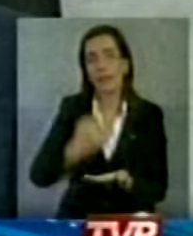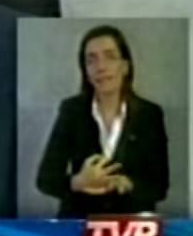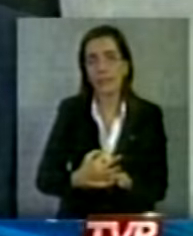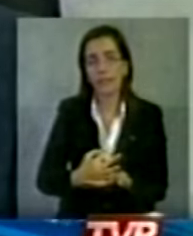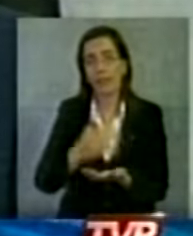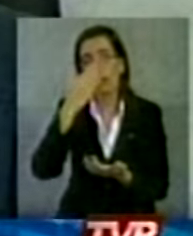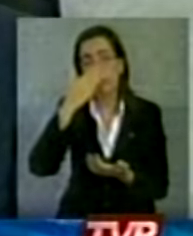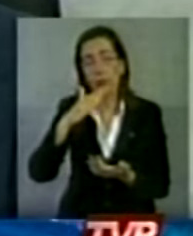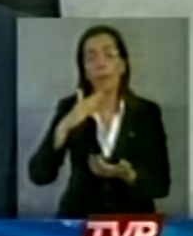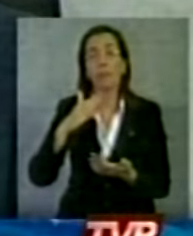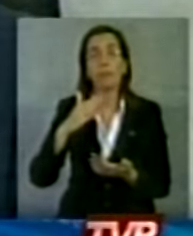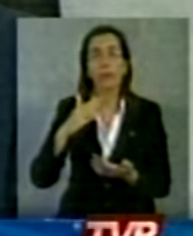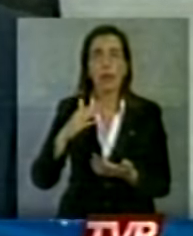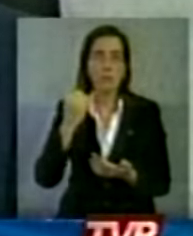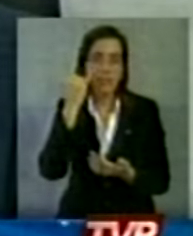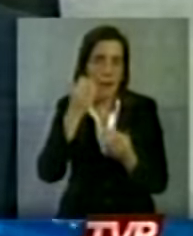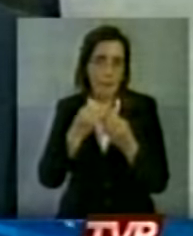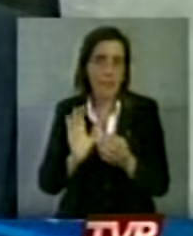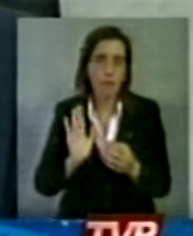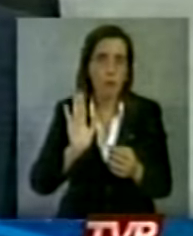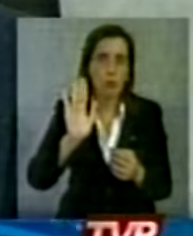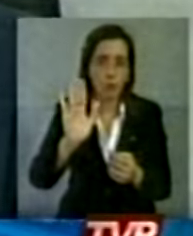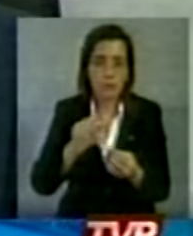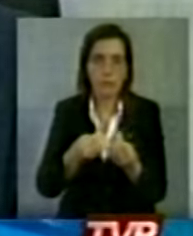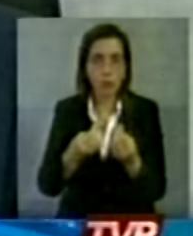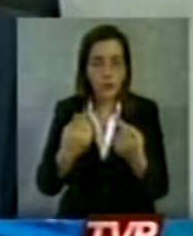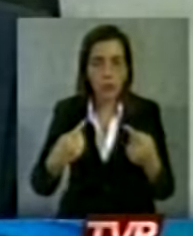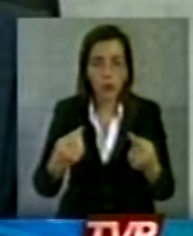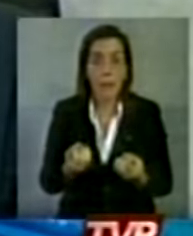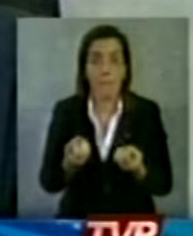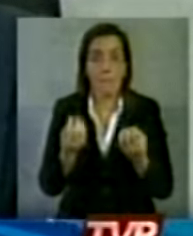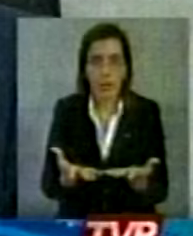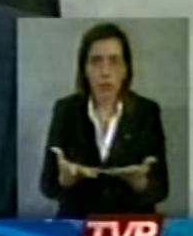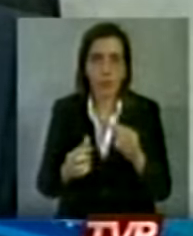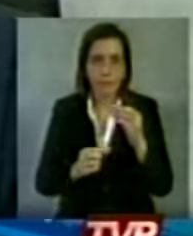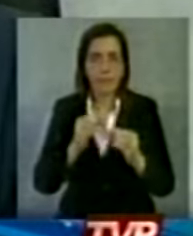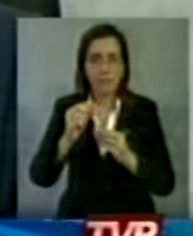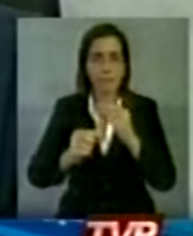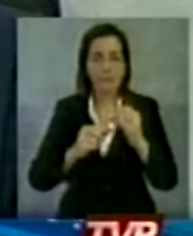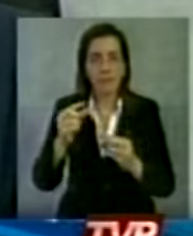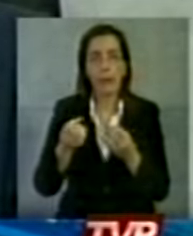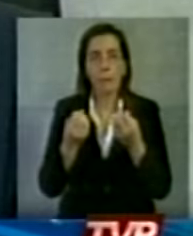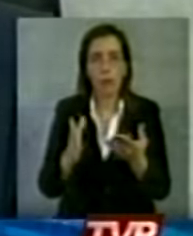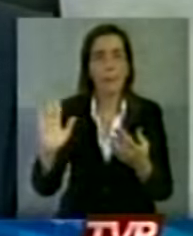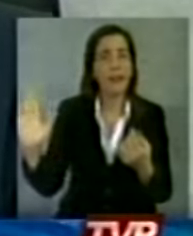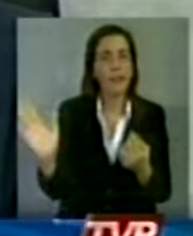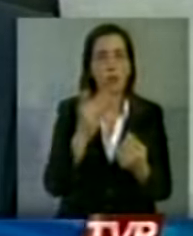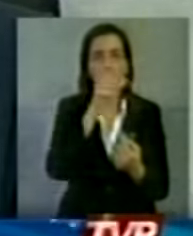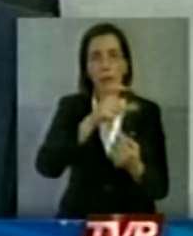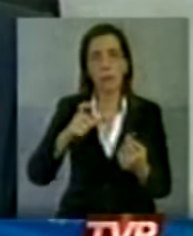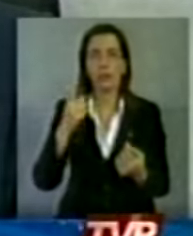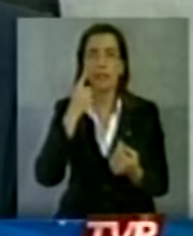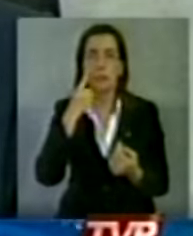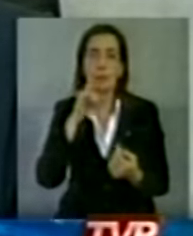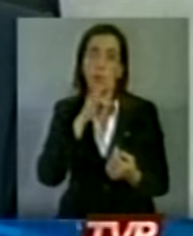ese futuro, que ya ha comenzado a ocurrir, tenga las mejores consecuencias sobre el bienestar de los